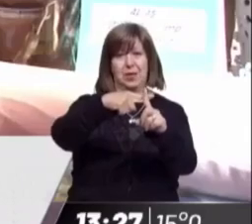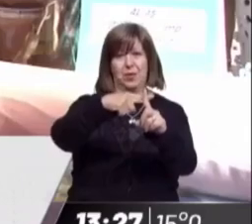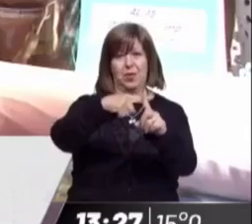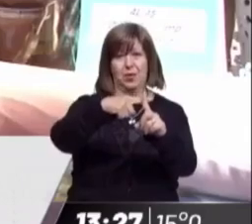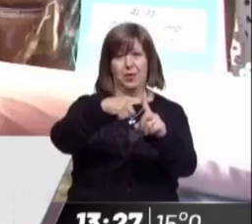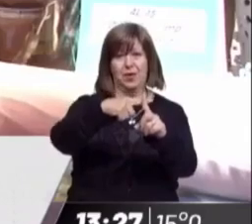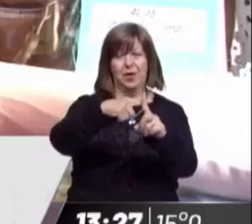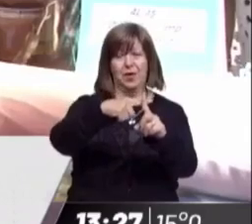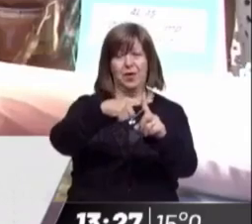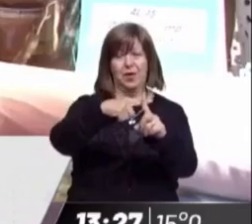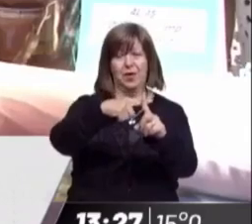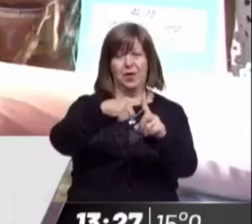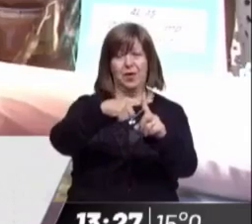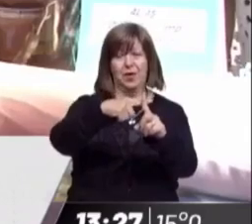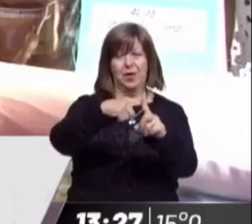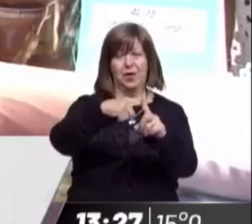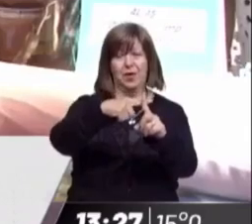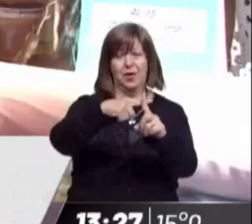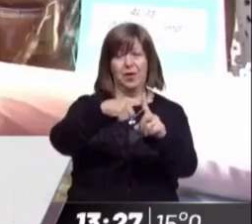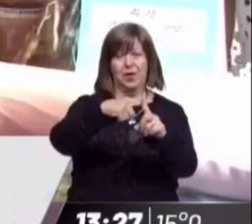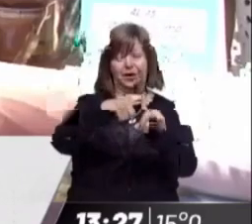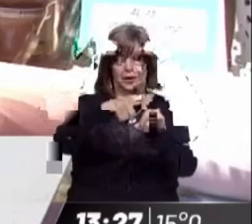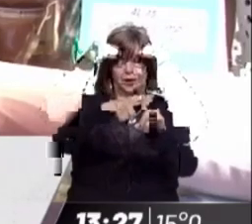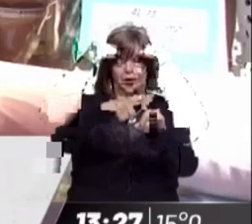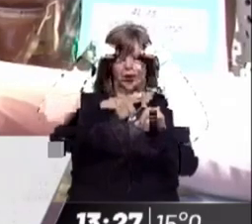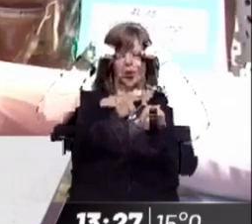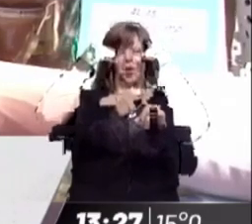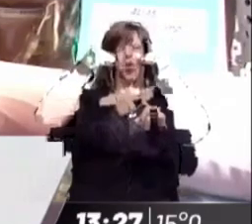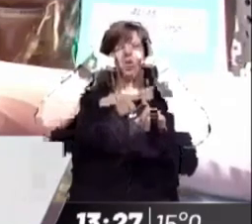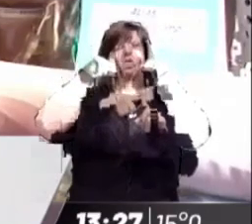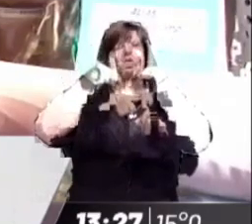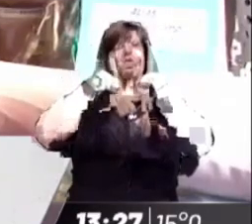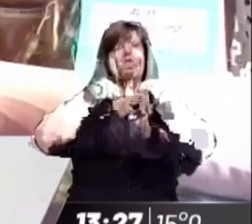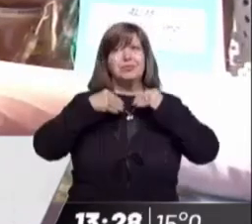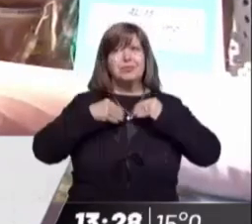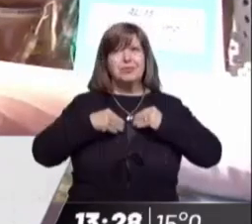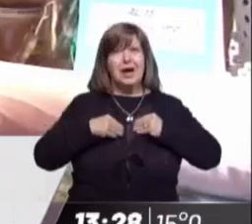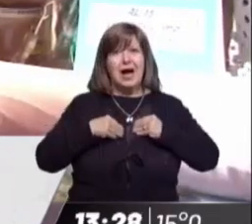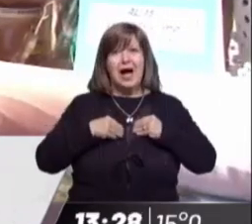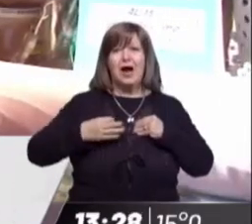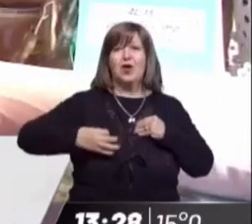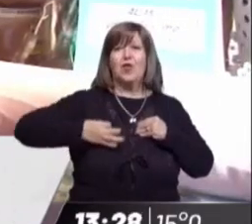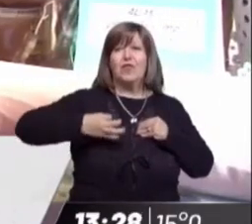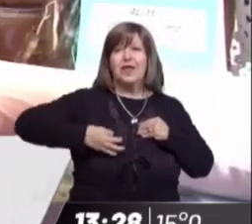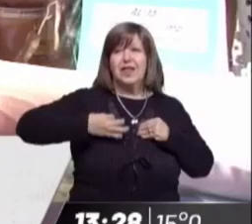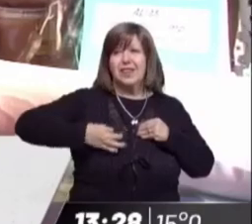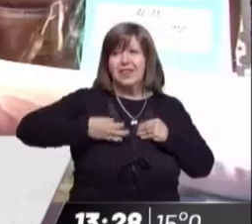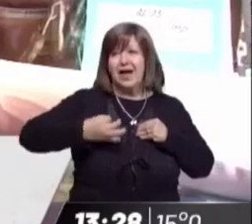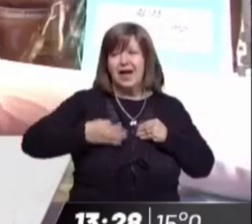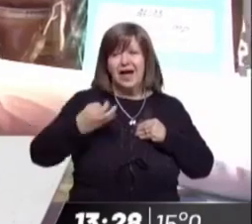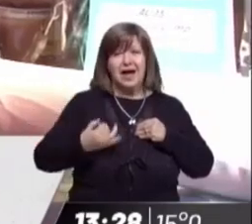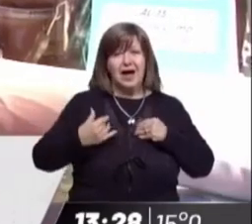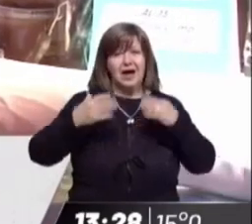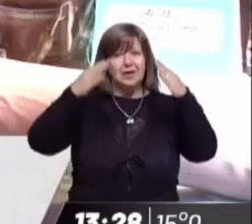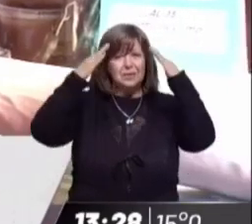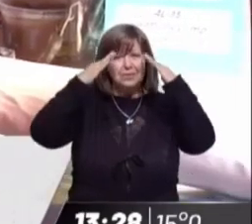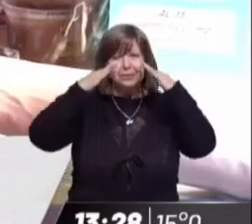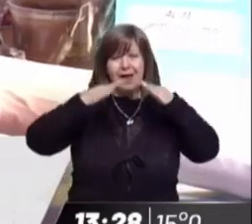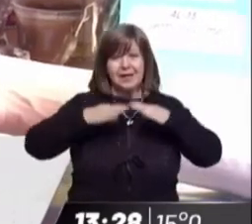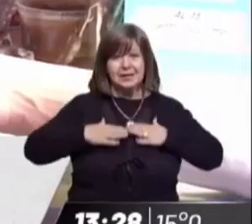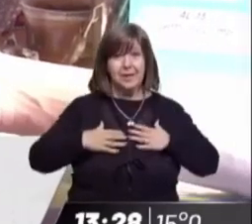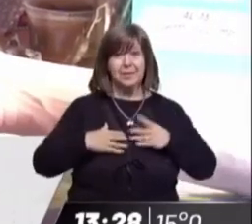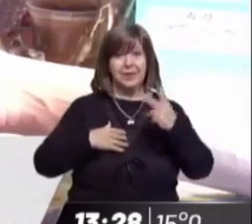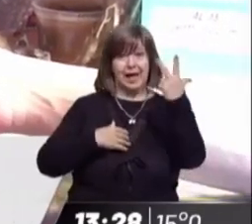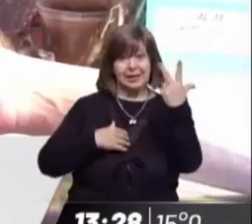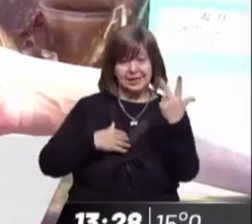un placer de vida Mucho más atento a nuestro ser Y fíjate que el el número cuatro en la